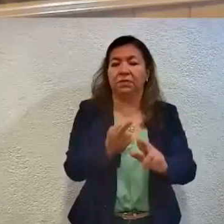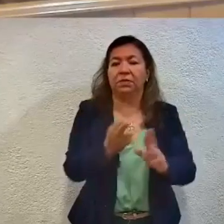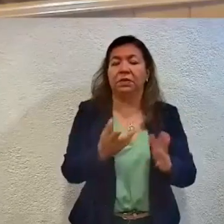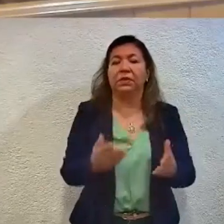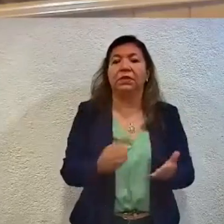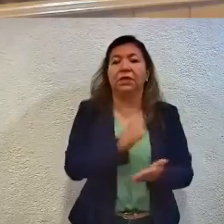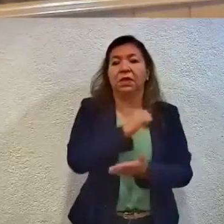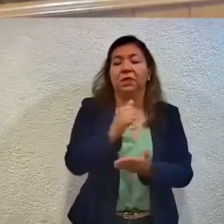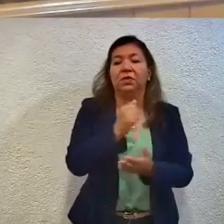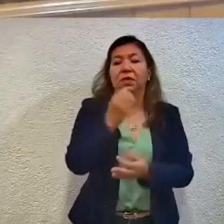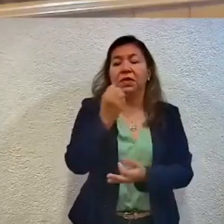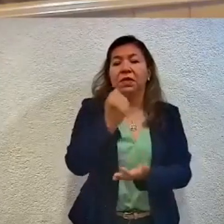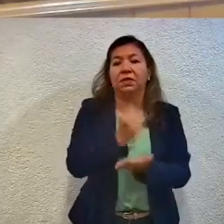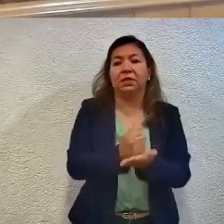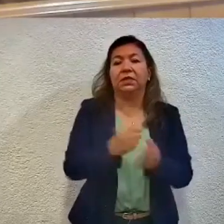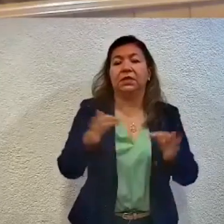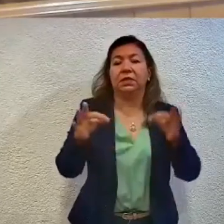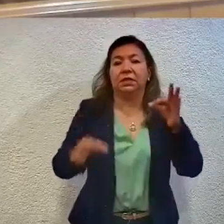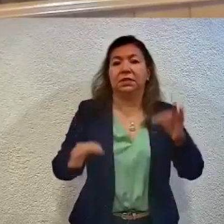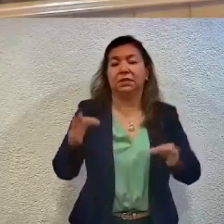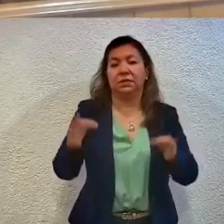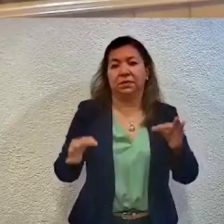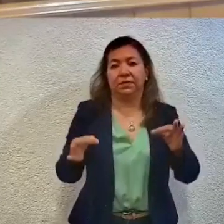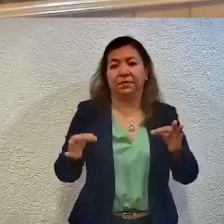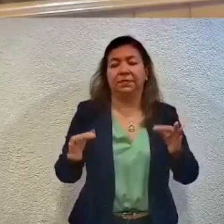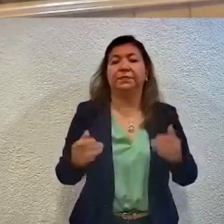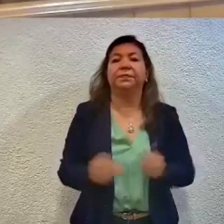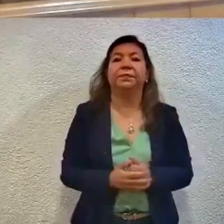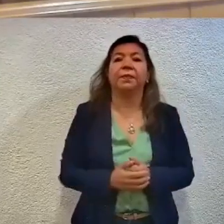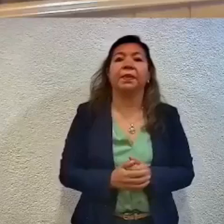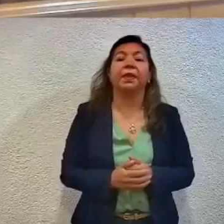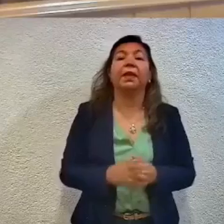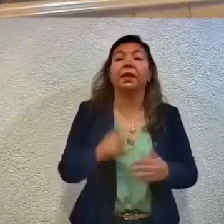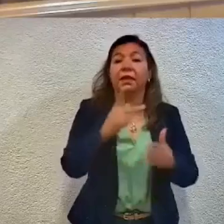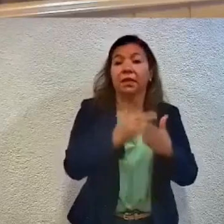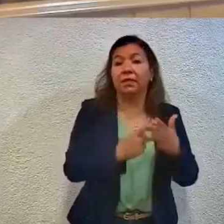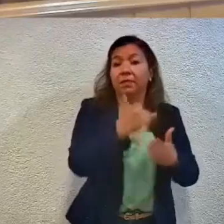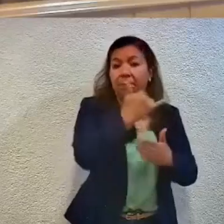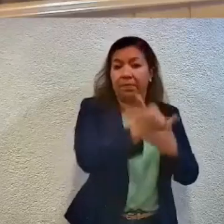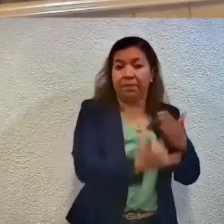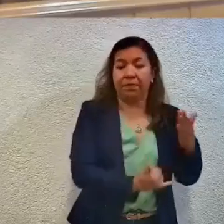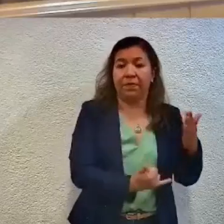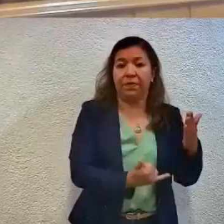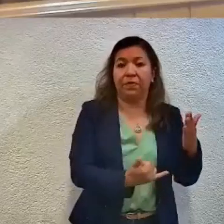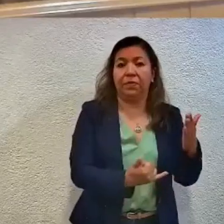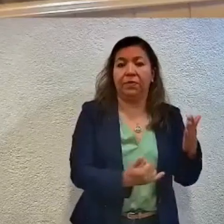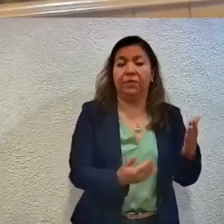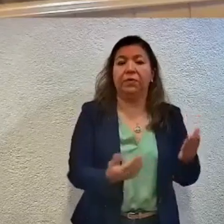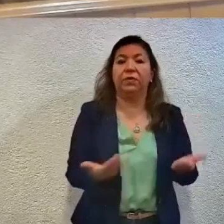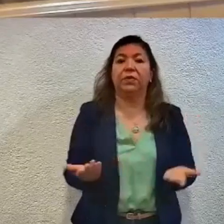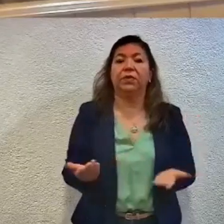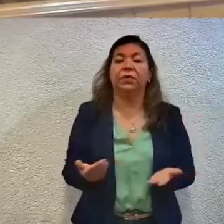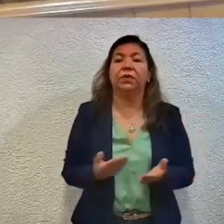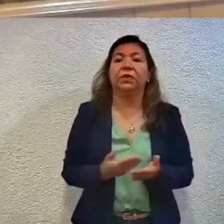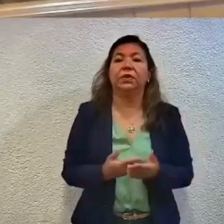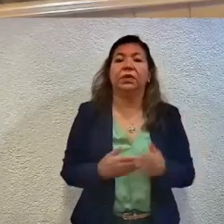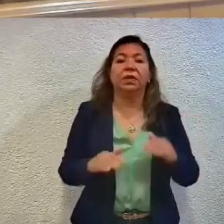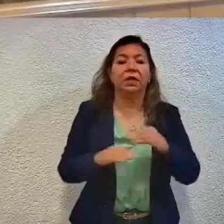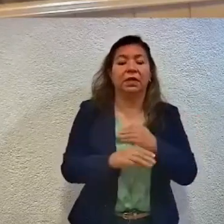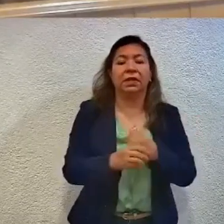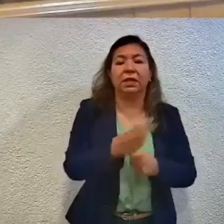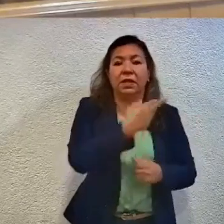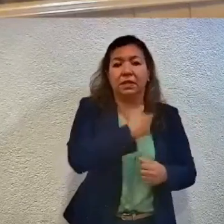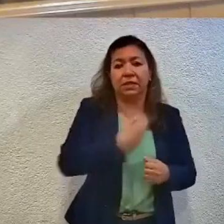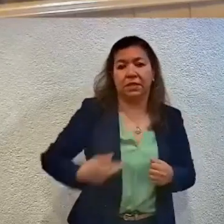su resolución en una misma sentencia. Como consideración previa, en el proyecto se precisa que no es un